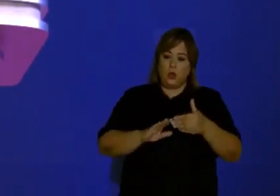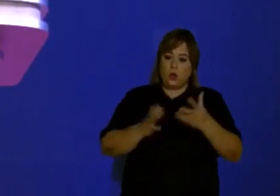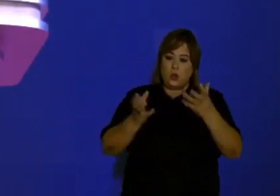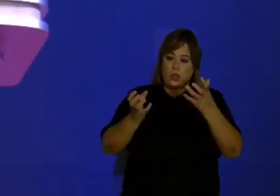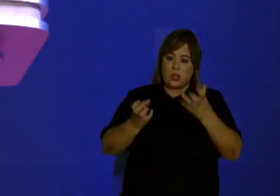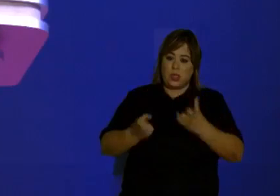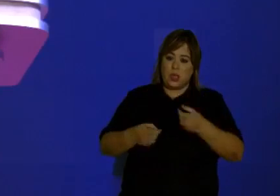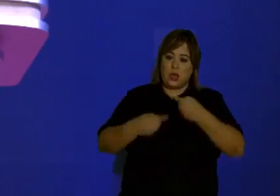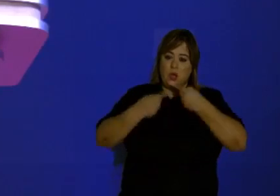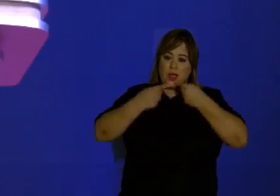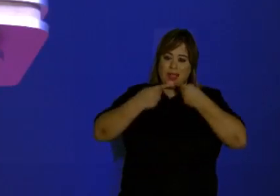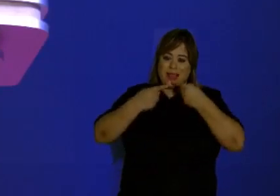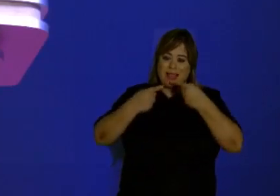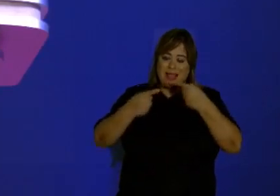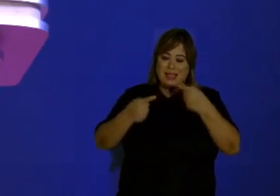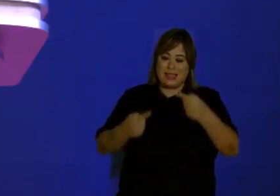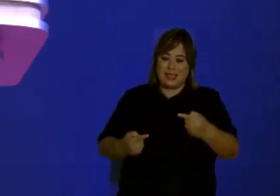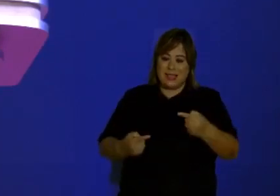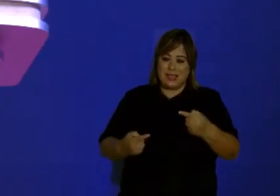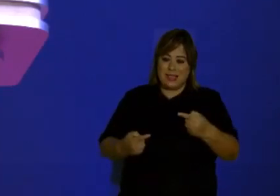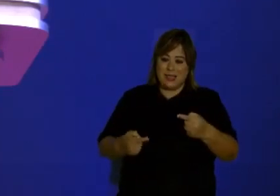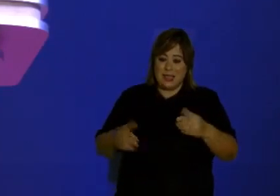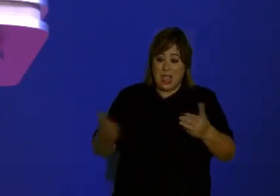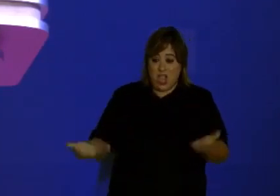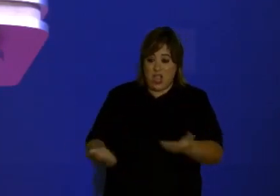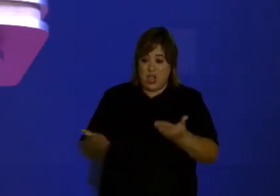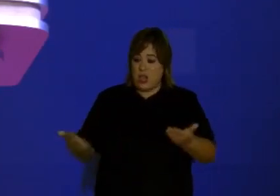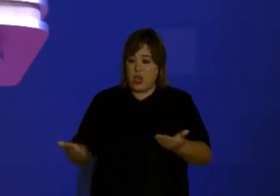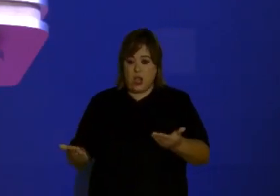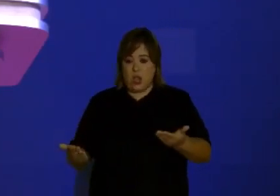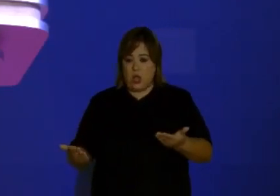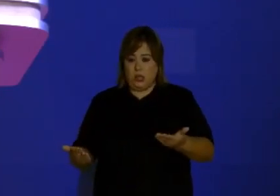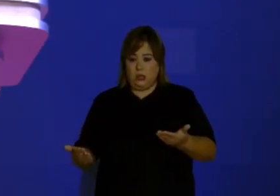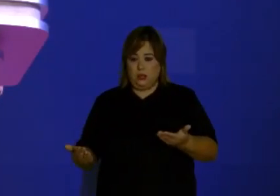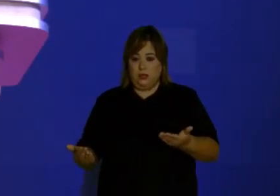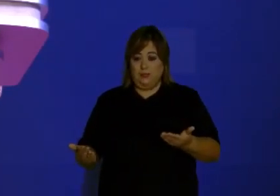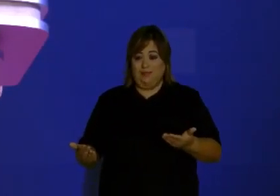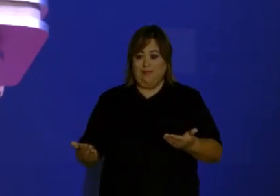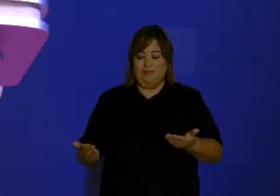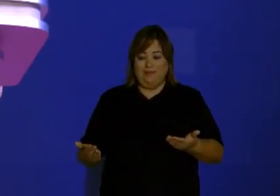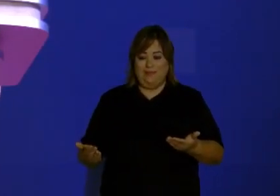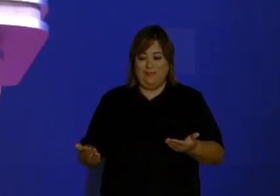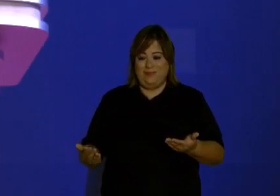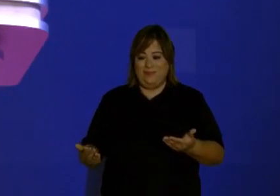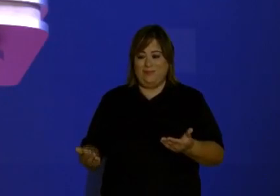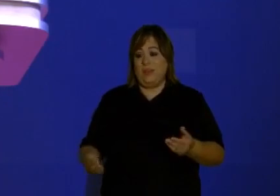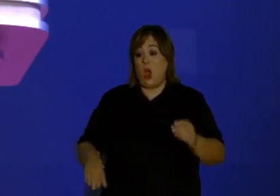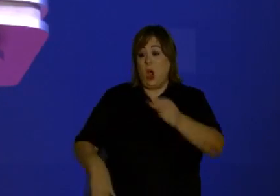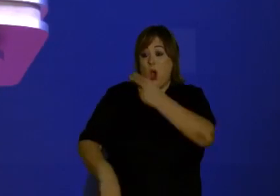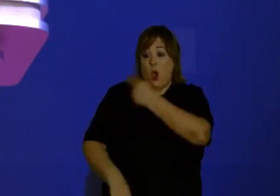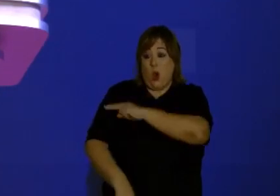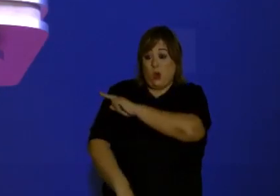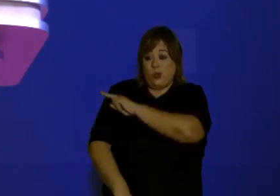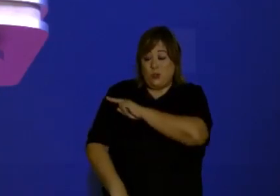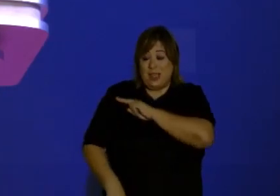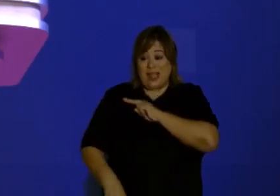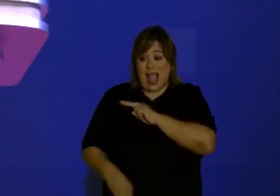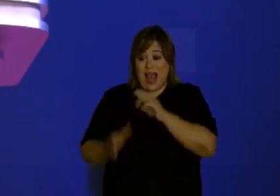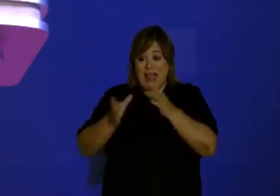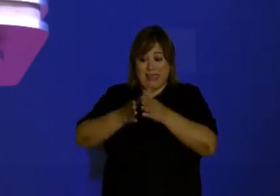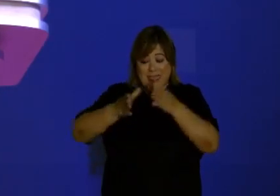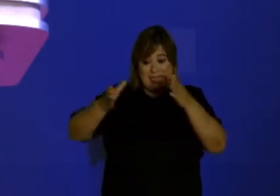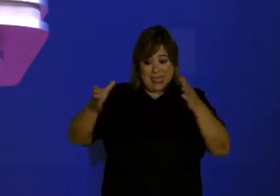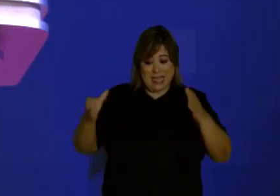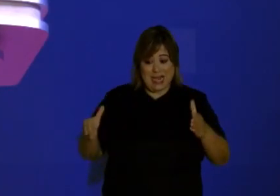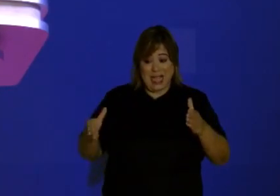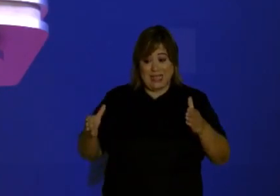que aquí no hay un dispensario, que aquí hay un hospital grande y recibimos a todos los enfermos